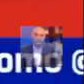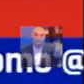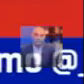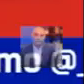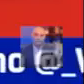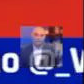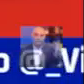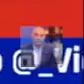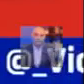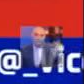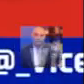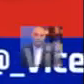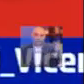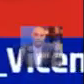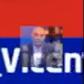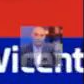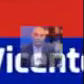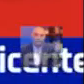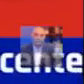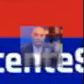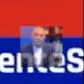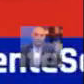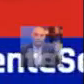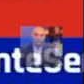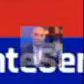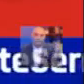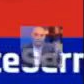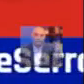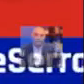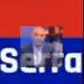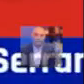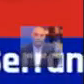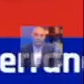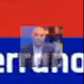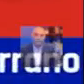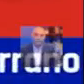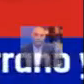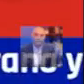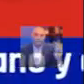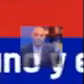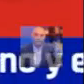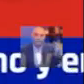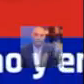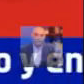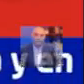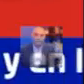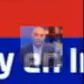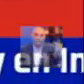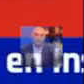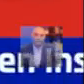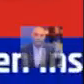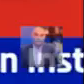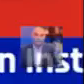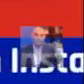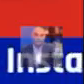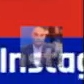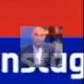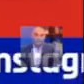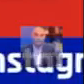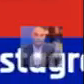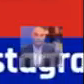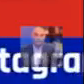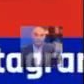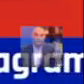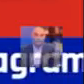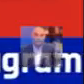Krause. No mucho. Pero si fuera un agente del Instituto Nacional